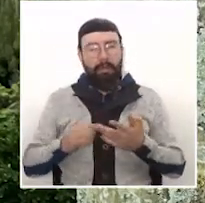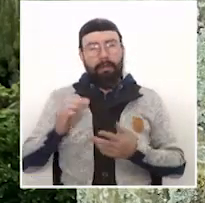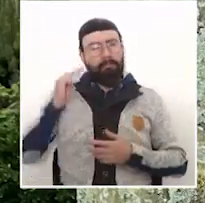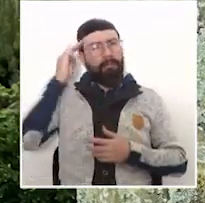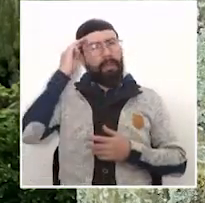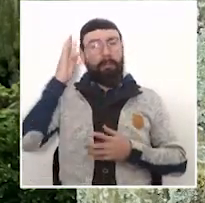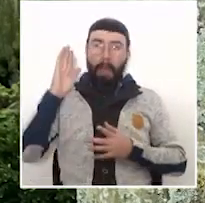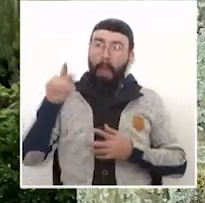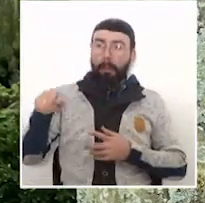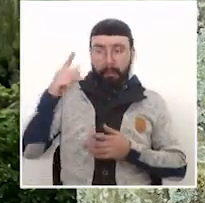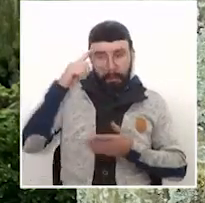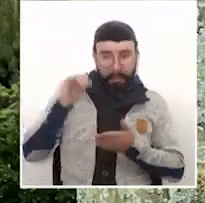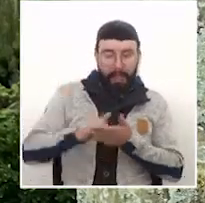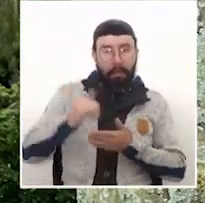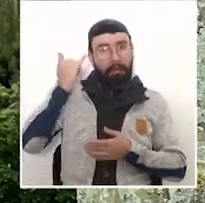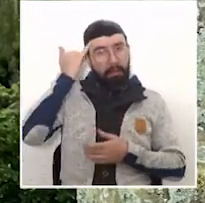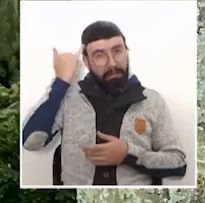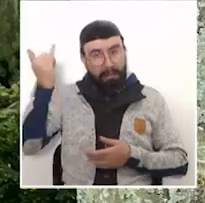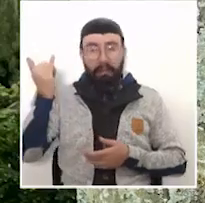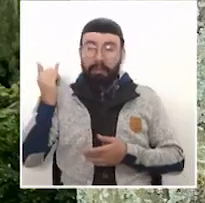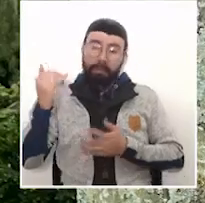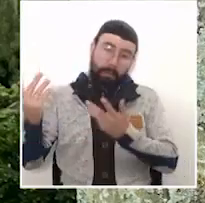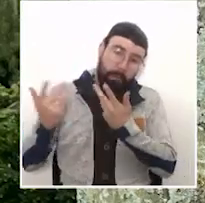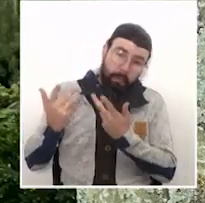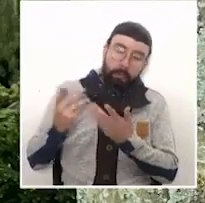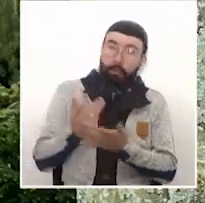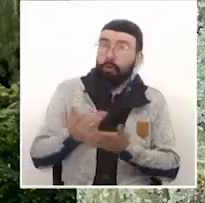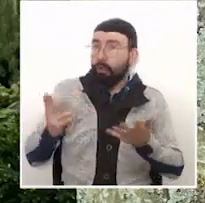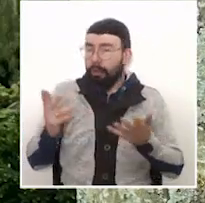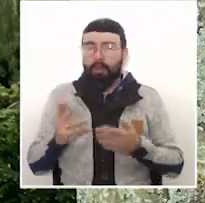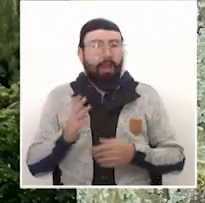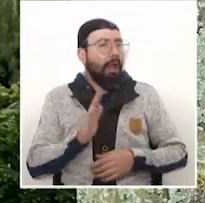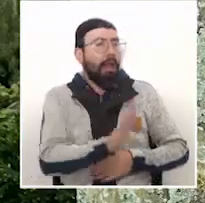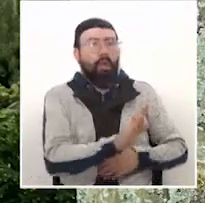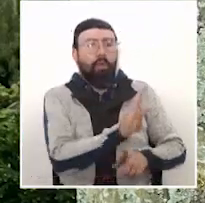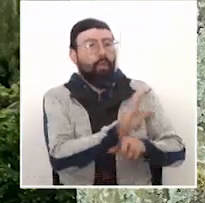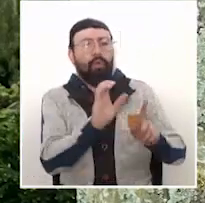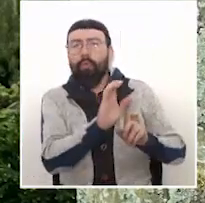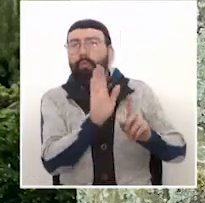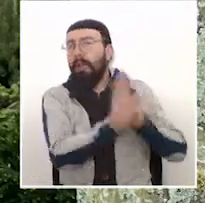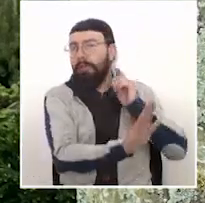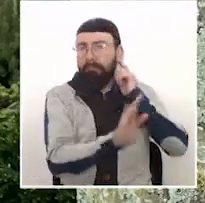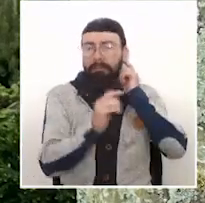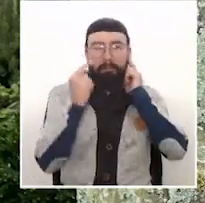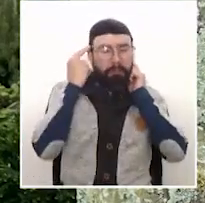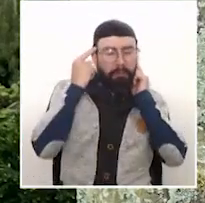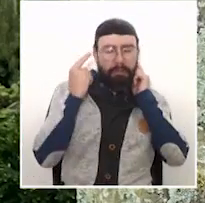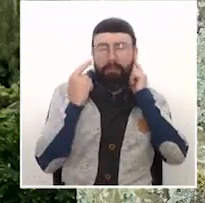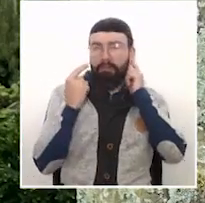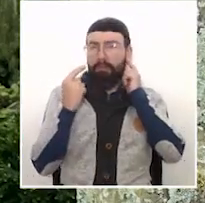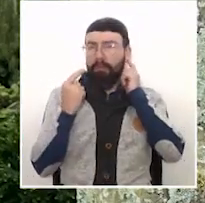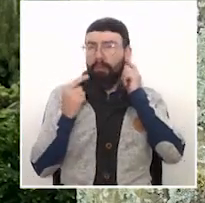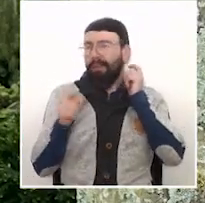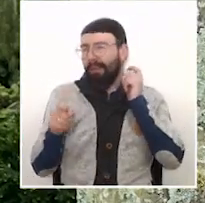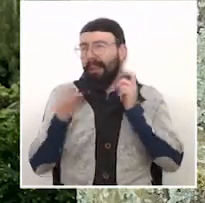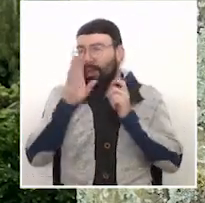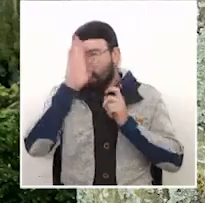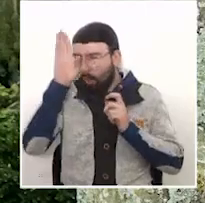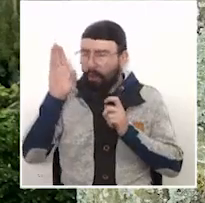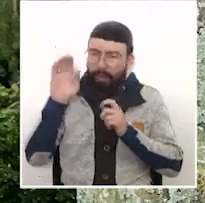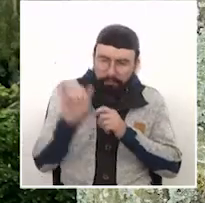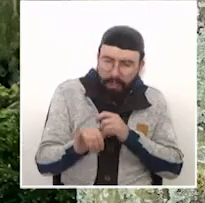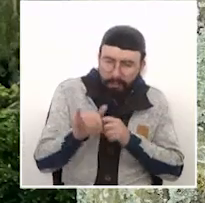unas convicciones, con paradigmas que son muy culturales. Los paradigmas son creencias que están